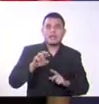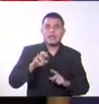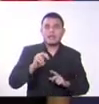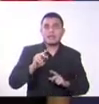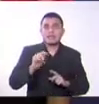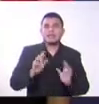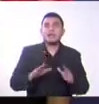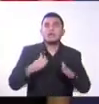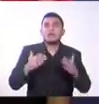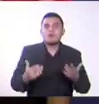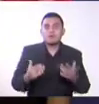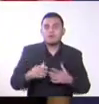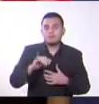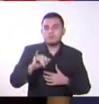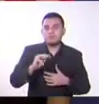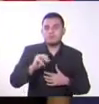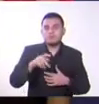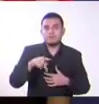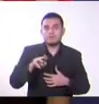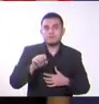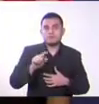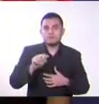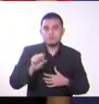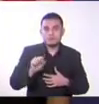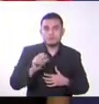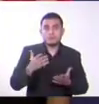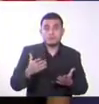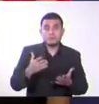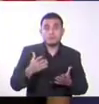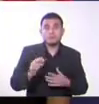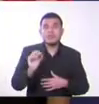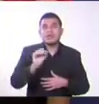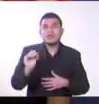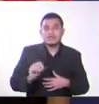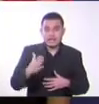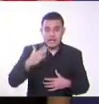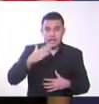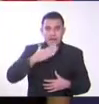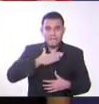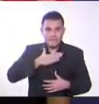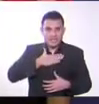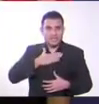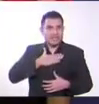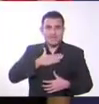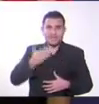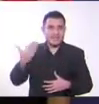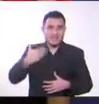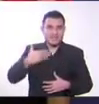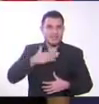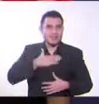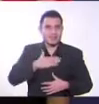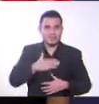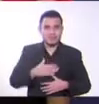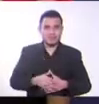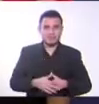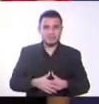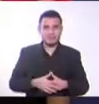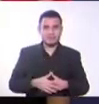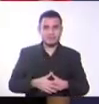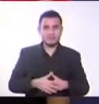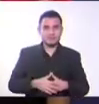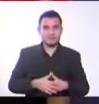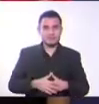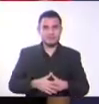Porque el impuesto sobre la renta se me aplica a mí directamente, como contribuyente. Mira, qué bien